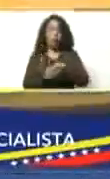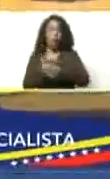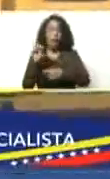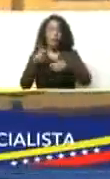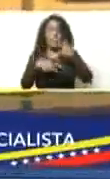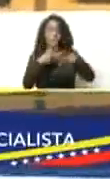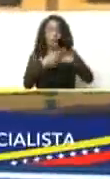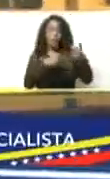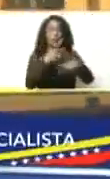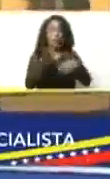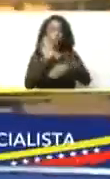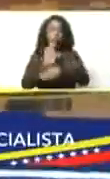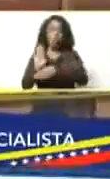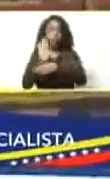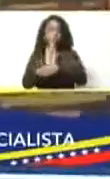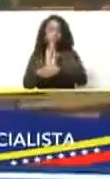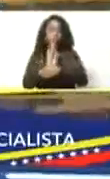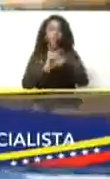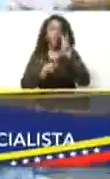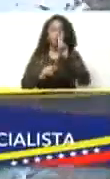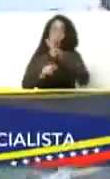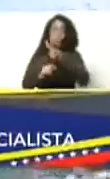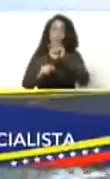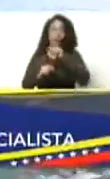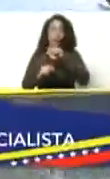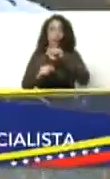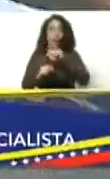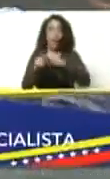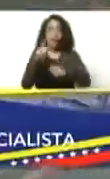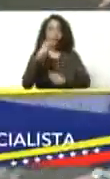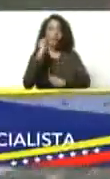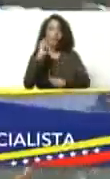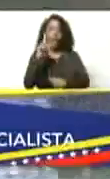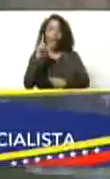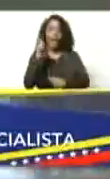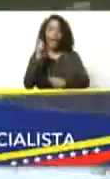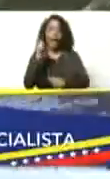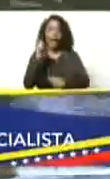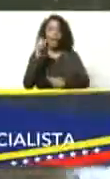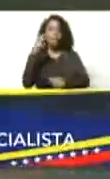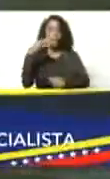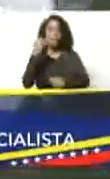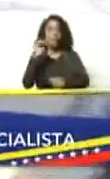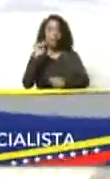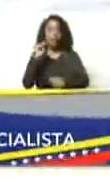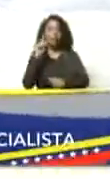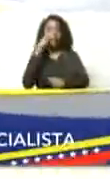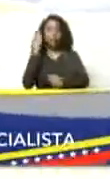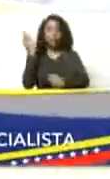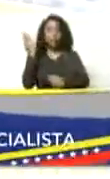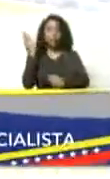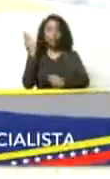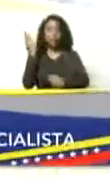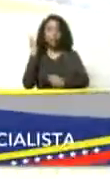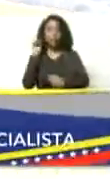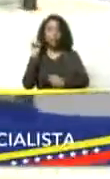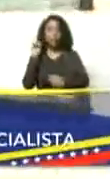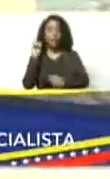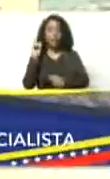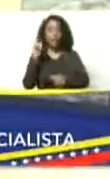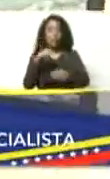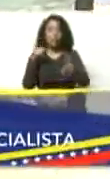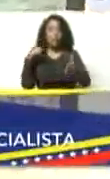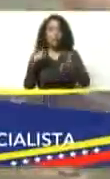proceso de la proteína. Se le ve... ¿Esta es tilapia? Sí, esta es tilapia. Bueno, estos porque... son los padrotes. Parece, mire, este se dio tremendo golpe